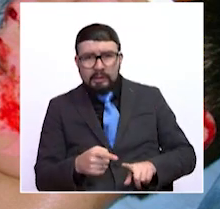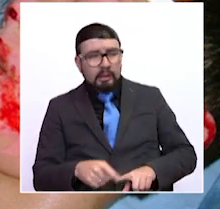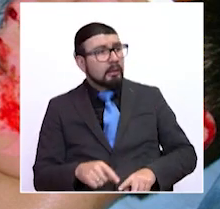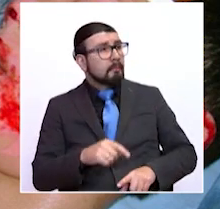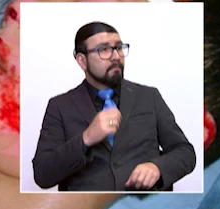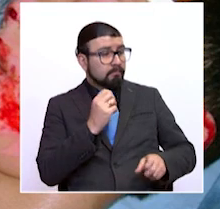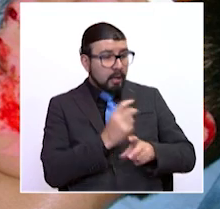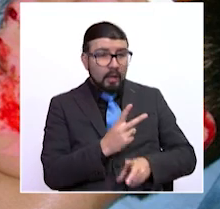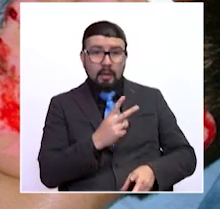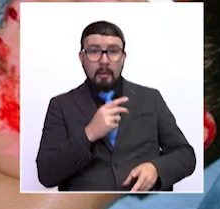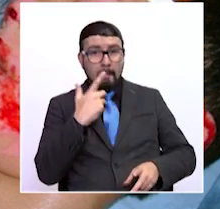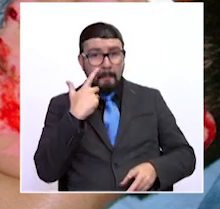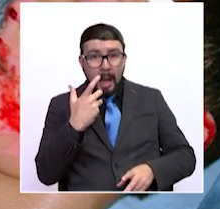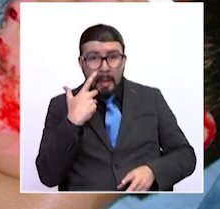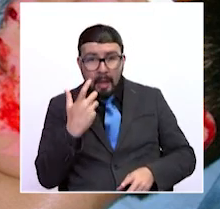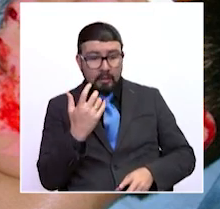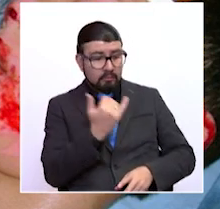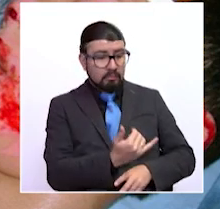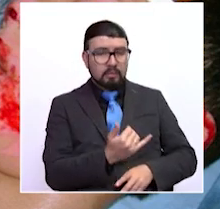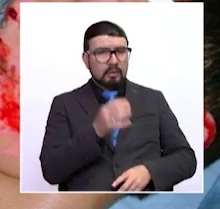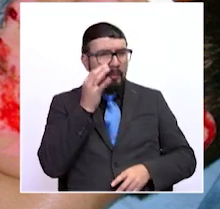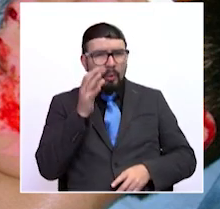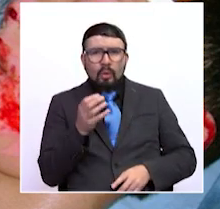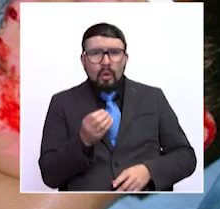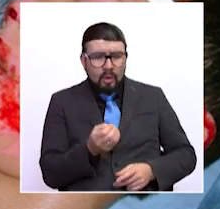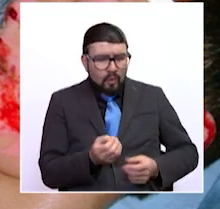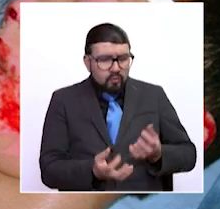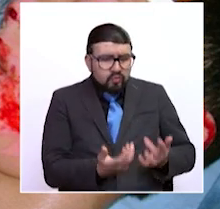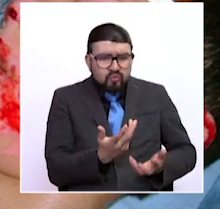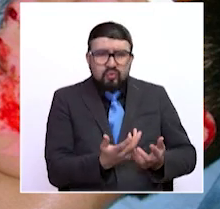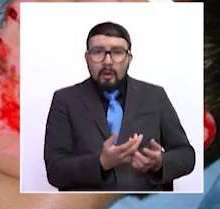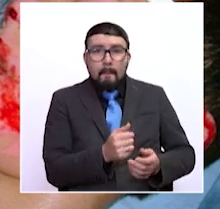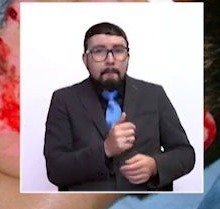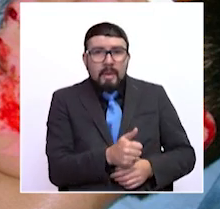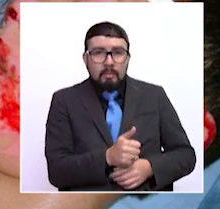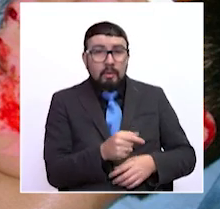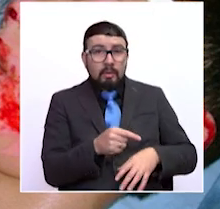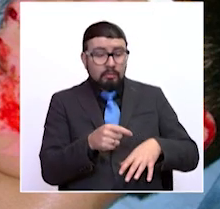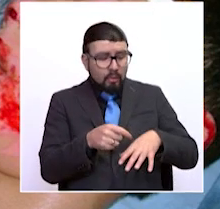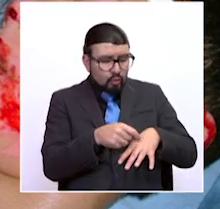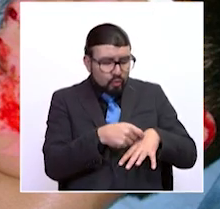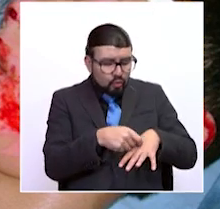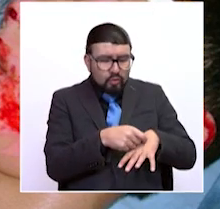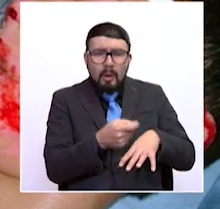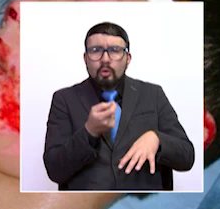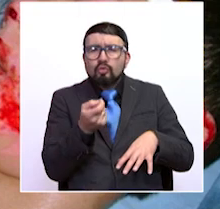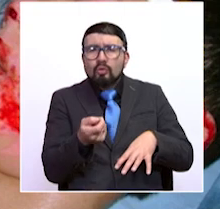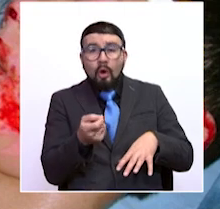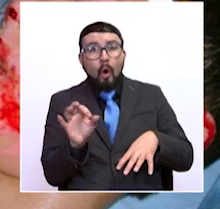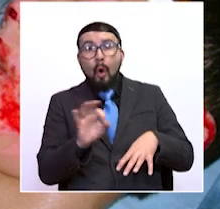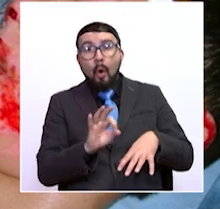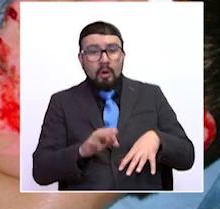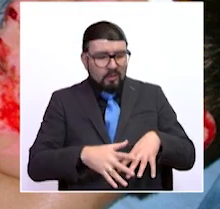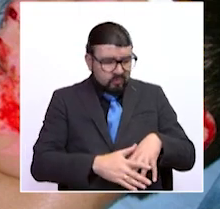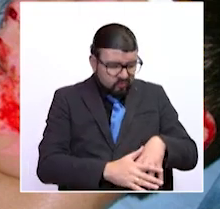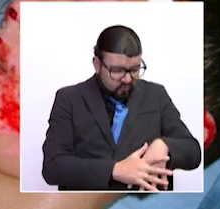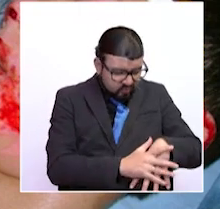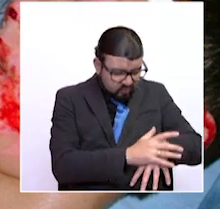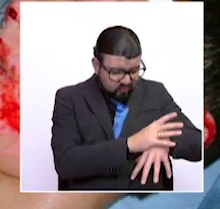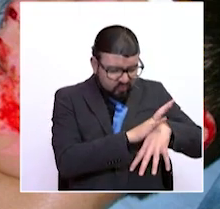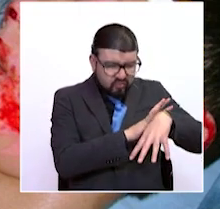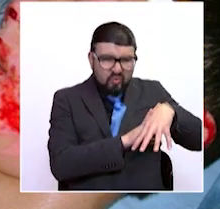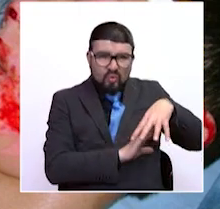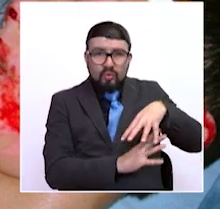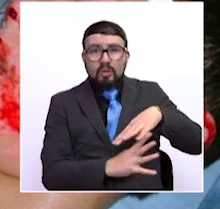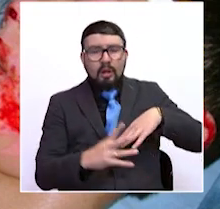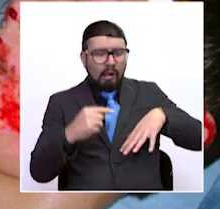que tiene una quemadura, que puede ir desde una quemadura que por sí sola puede epitelizar sola hasta una quemadura que requiere unidad de cuidados